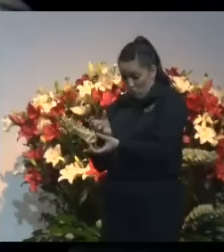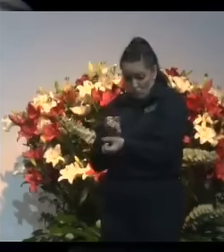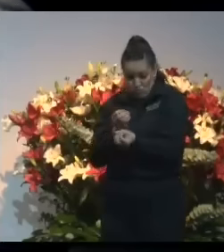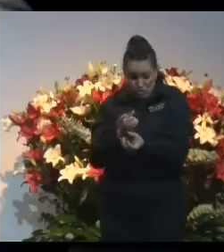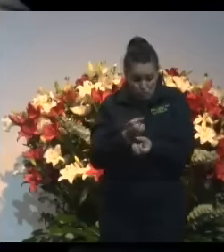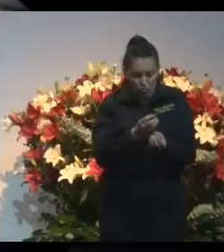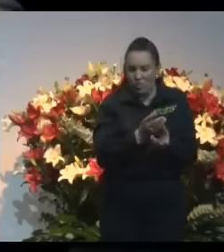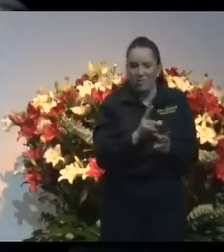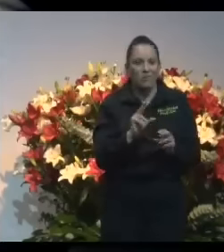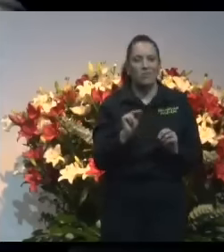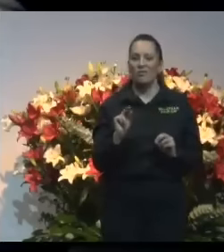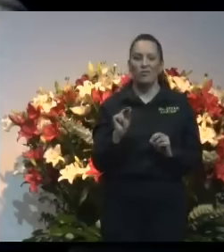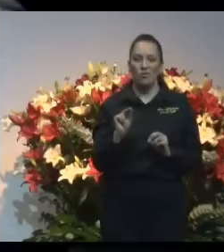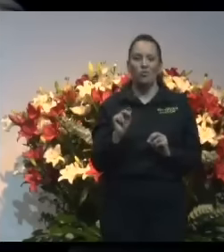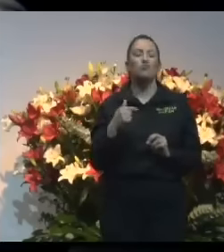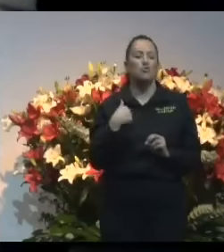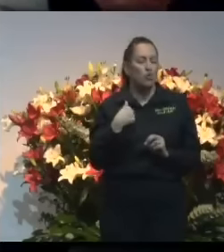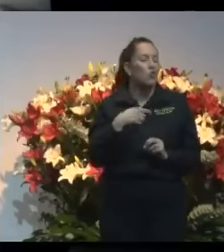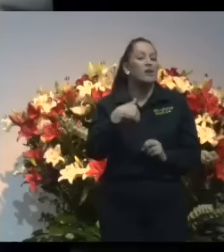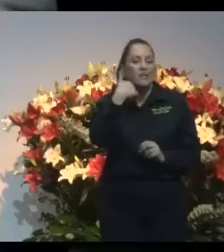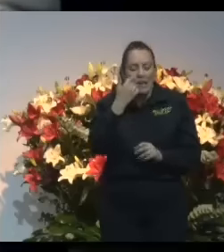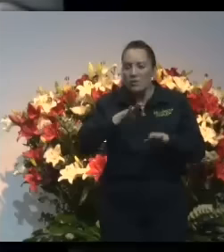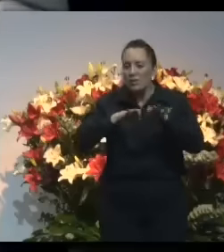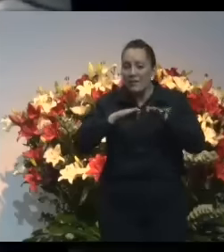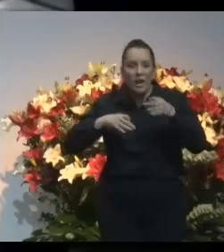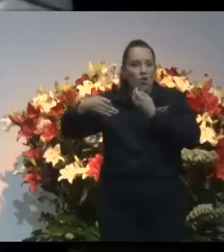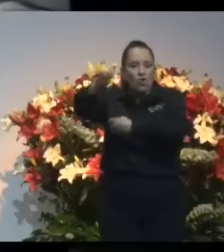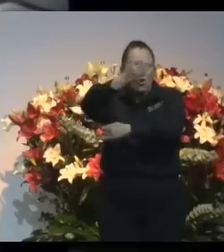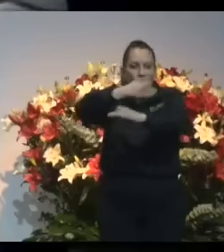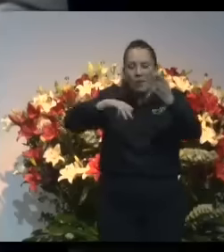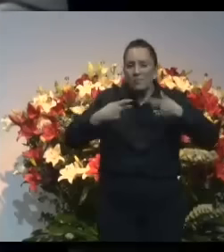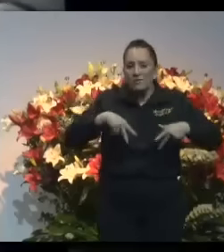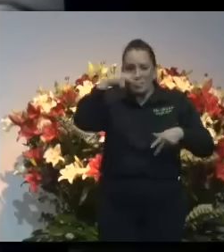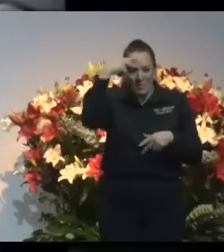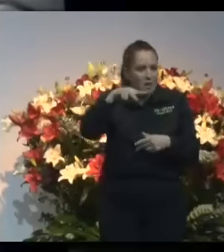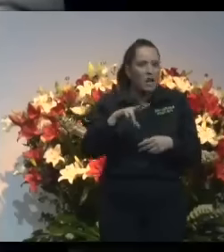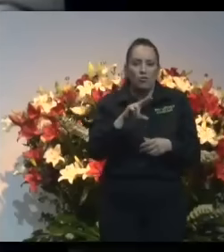los mexicanos sin división. Muchas gracias, candidata.